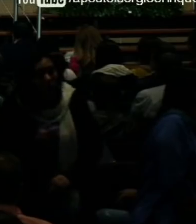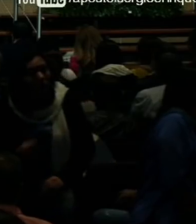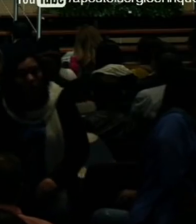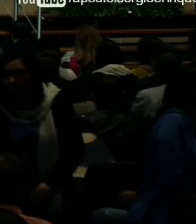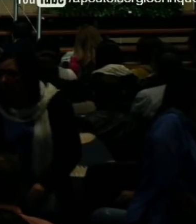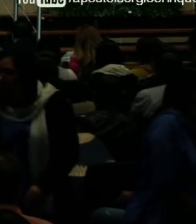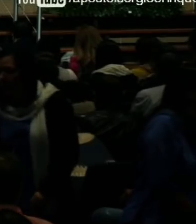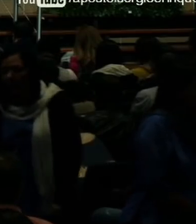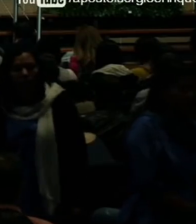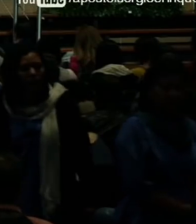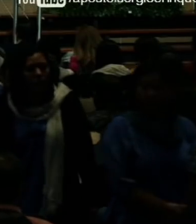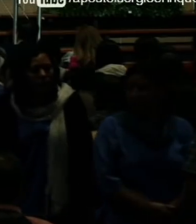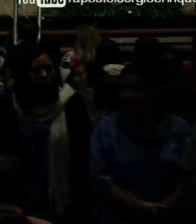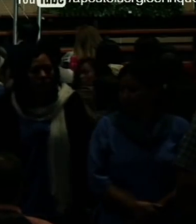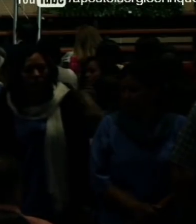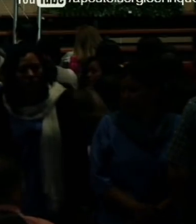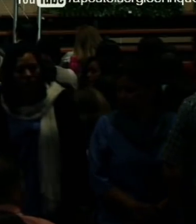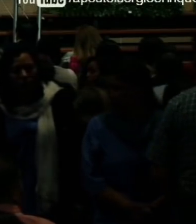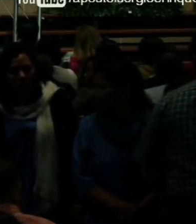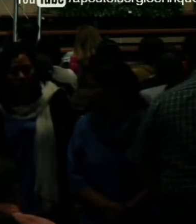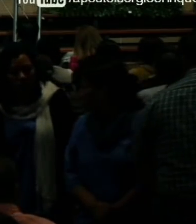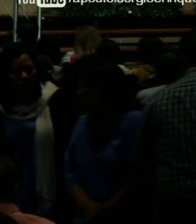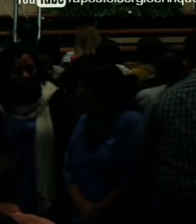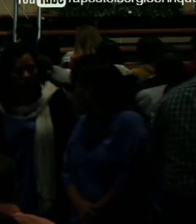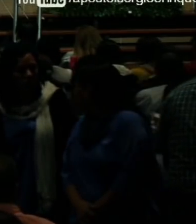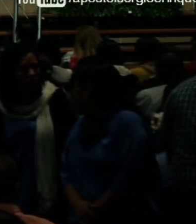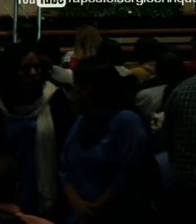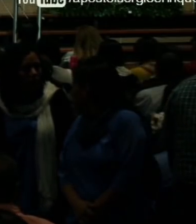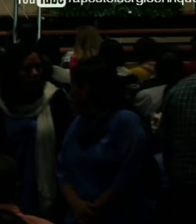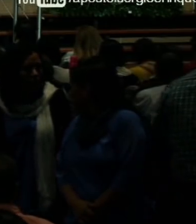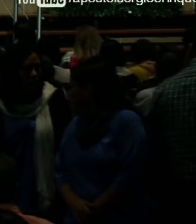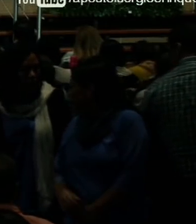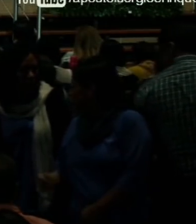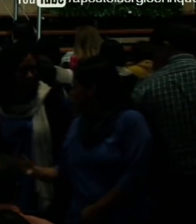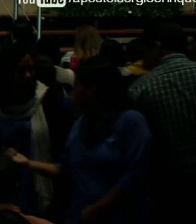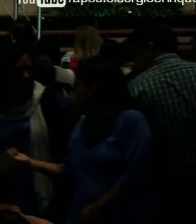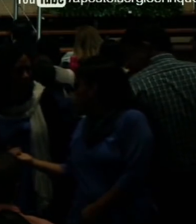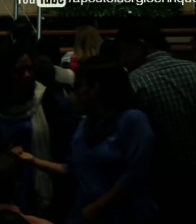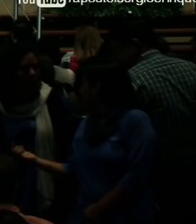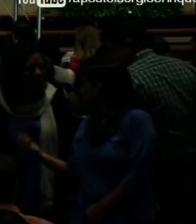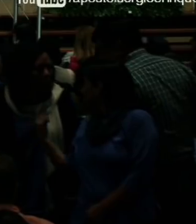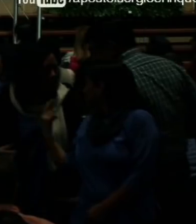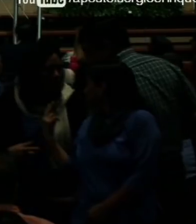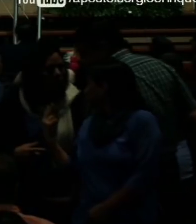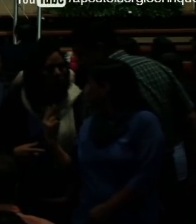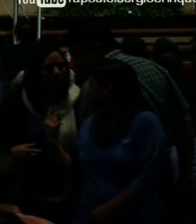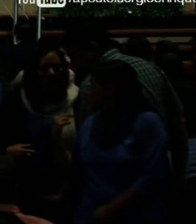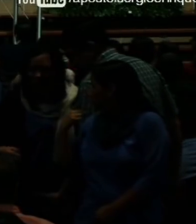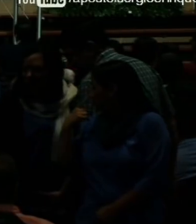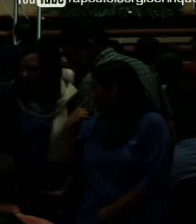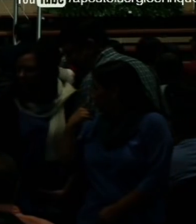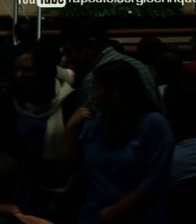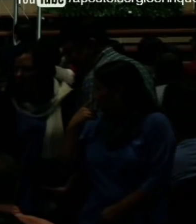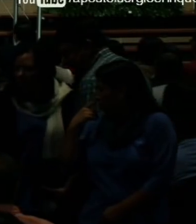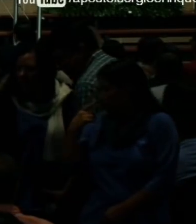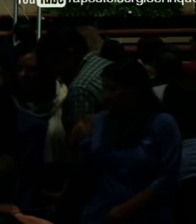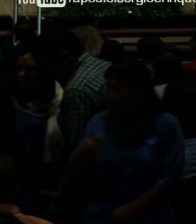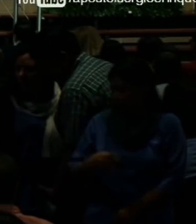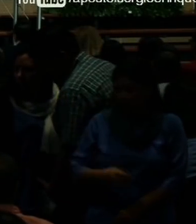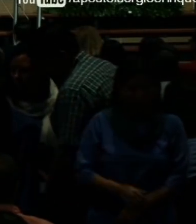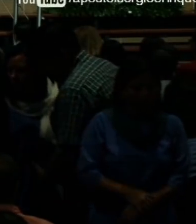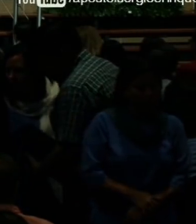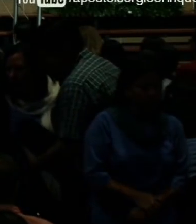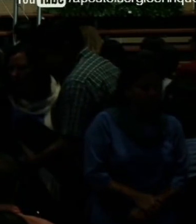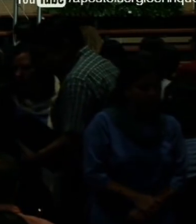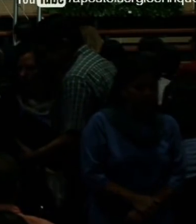hermanos de la iglesia que me había llegado mi tarjeta, la Green Card, para venir a Guatemala, aplaudieron también. Yo dije, ¿están contentos